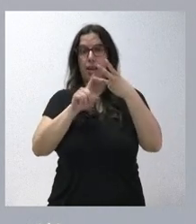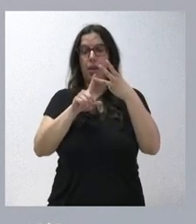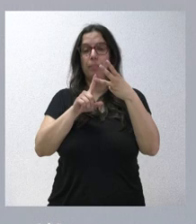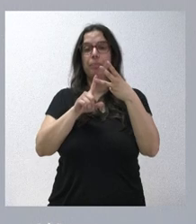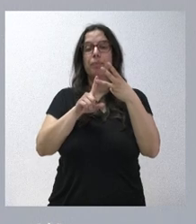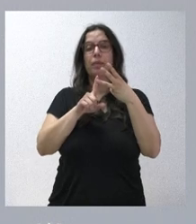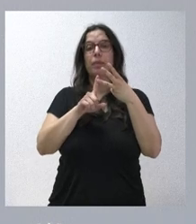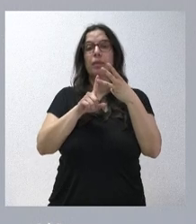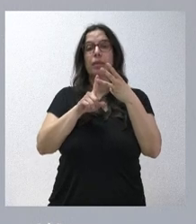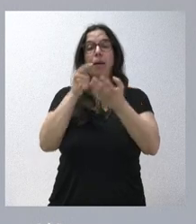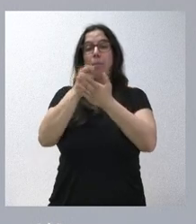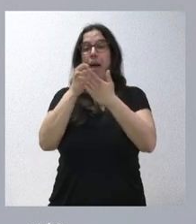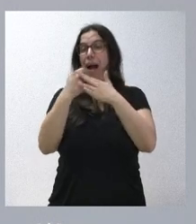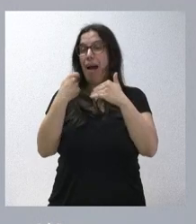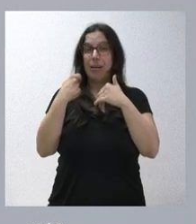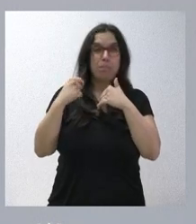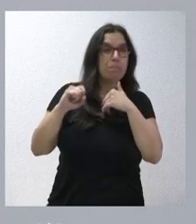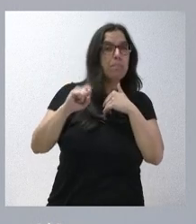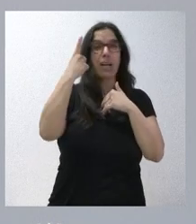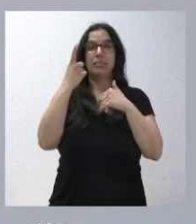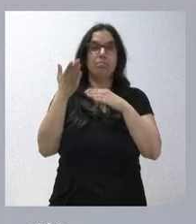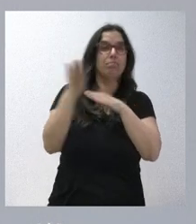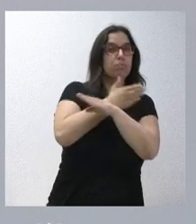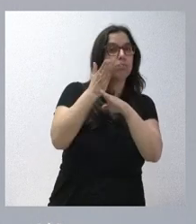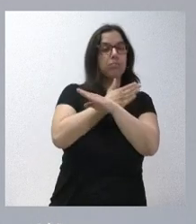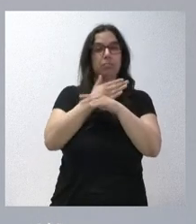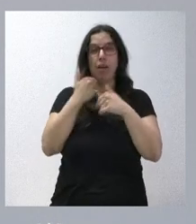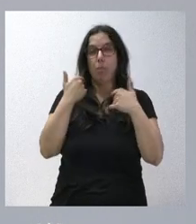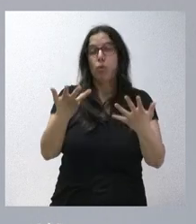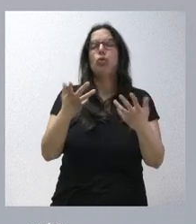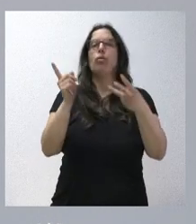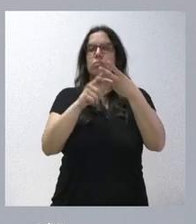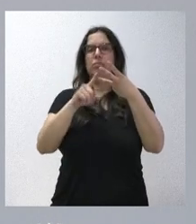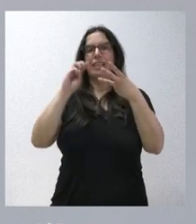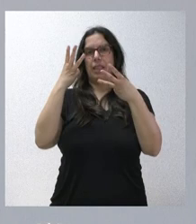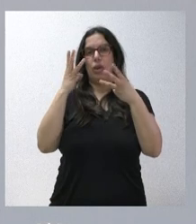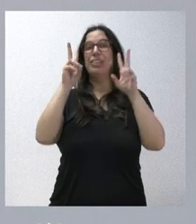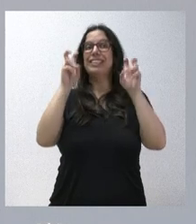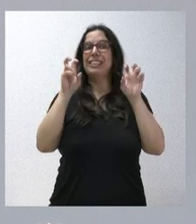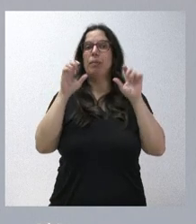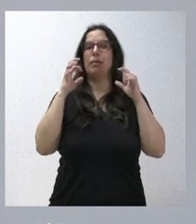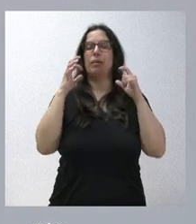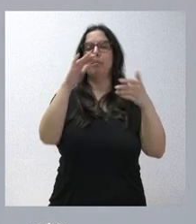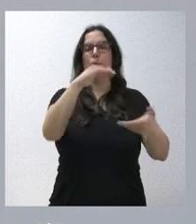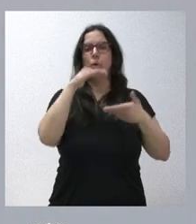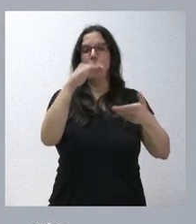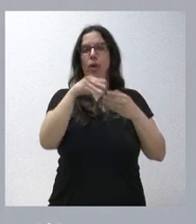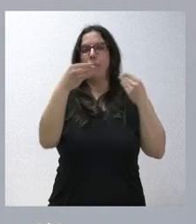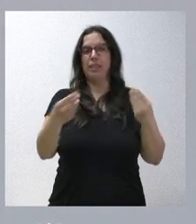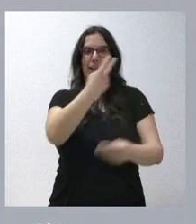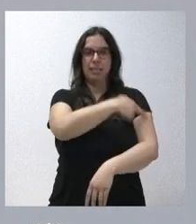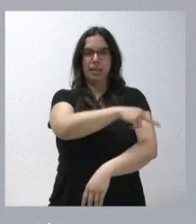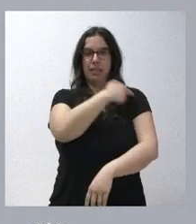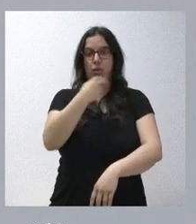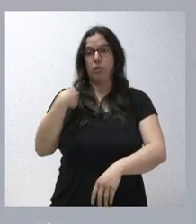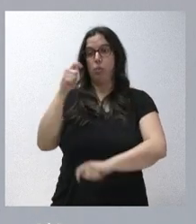que más pronto pagan a los proveedores de tecnología sanitaria según los datos que ofrecen estas asociaciones de